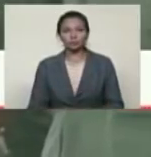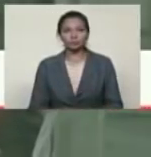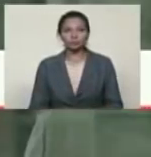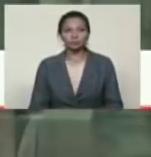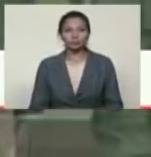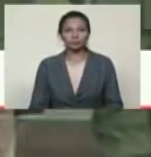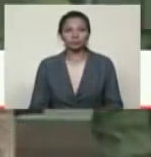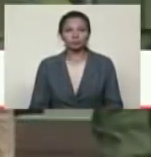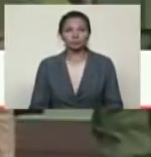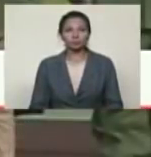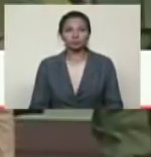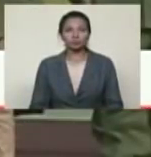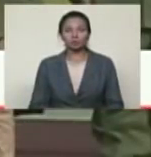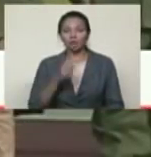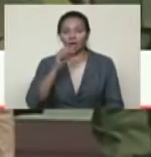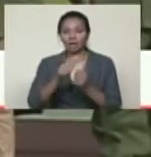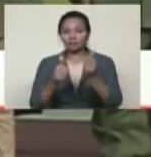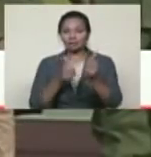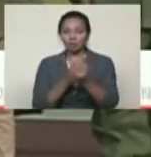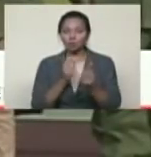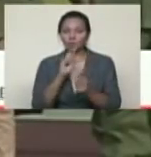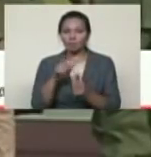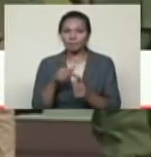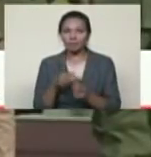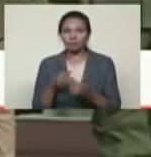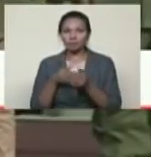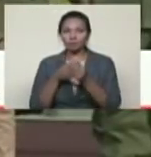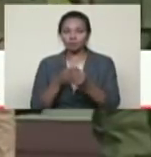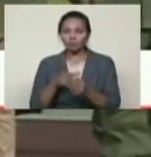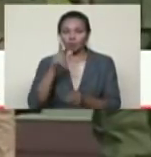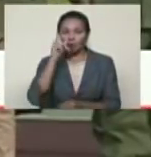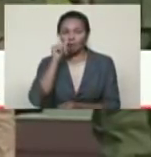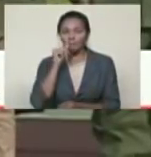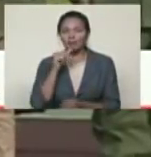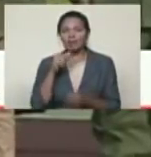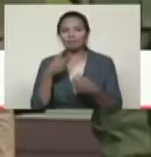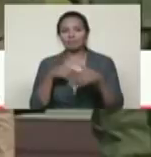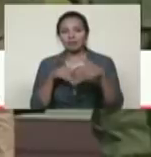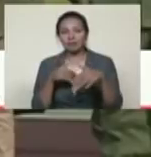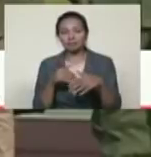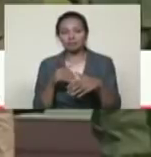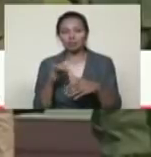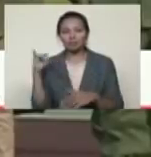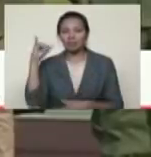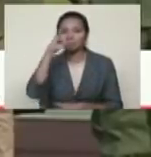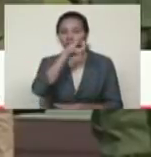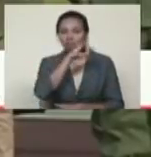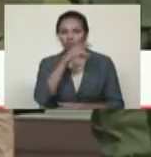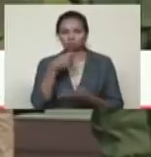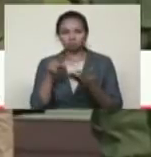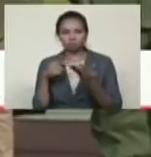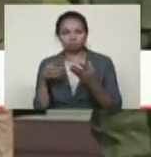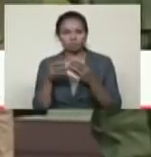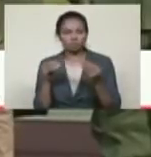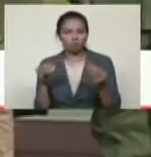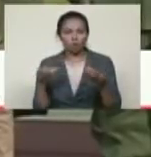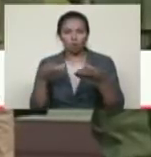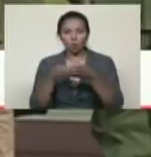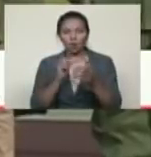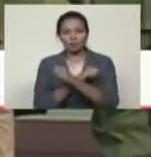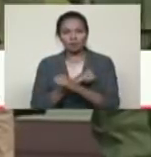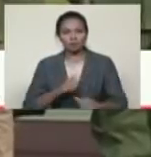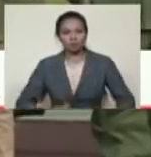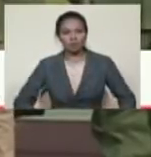Almirante en jefe, Remigio Ceballos. Comandante general del ejército, de la aviación, de la armada, de la Guardia